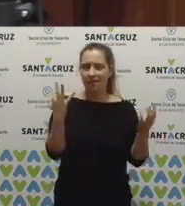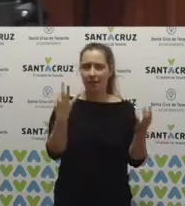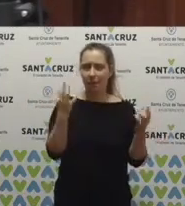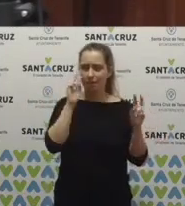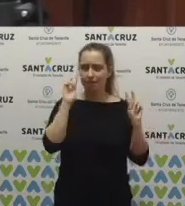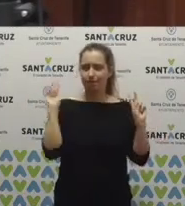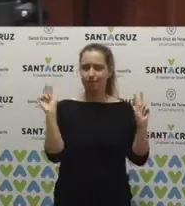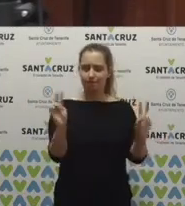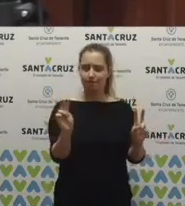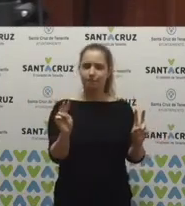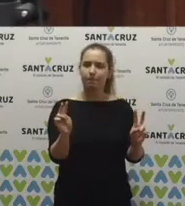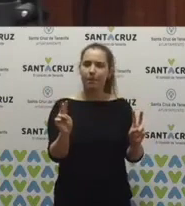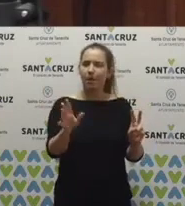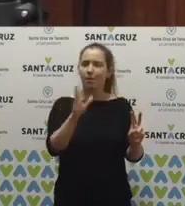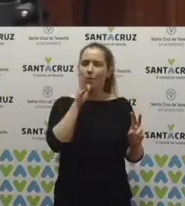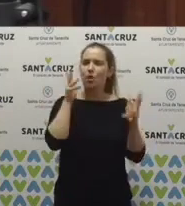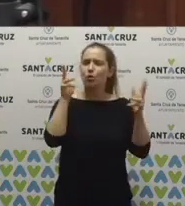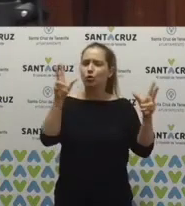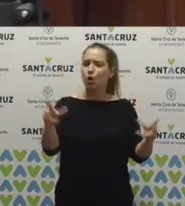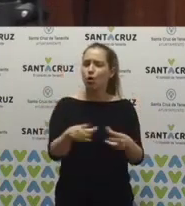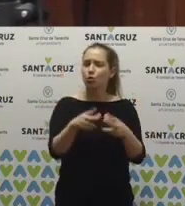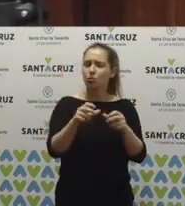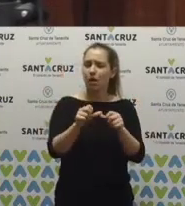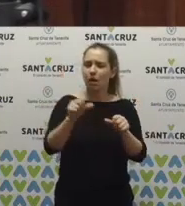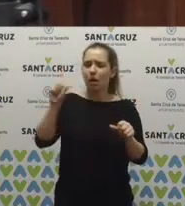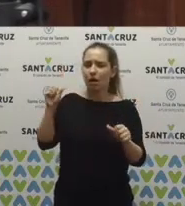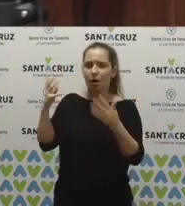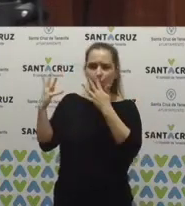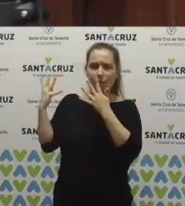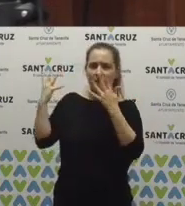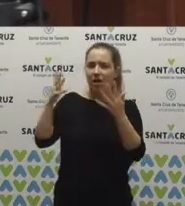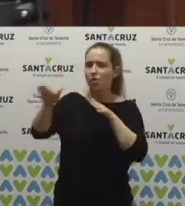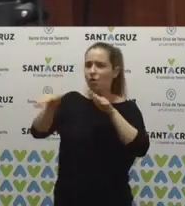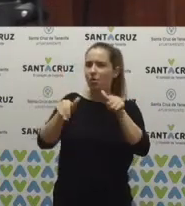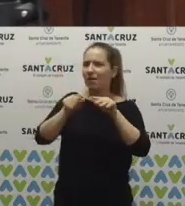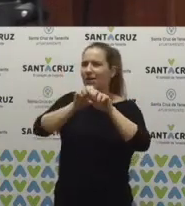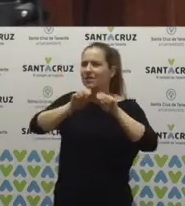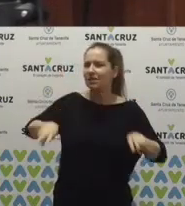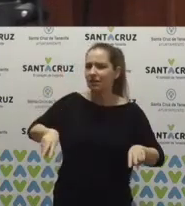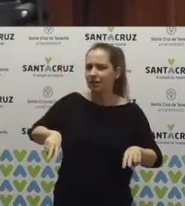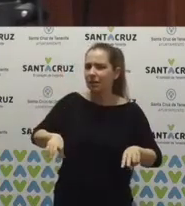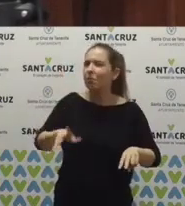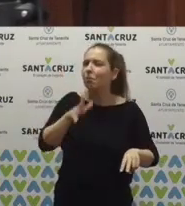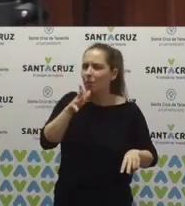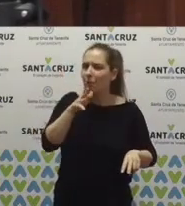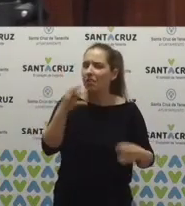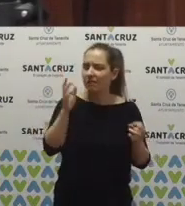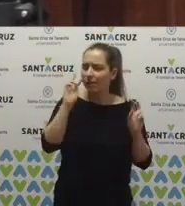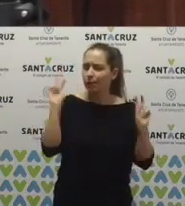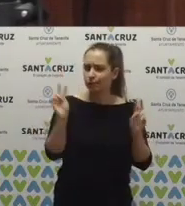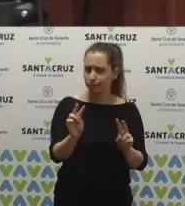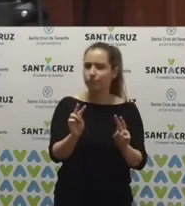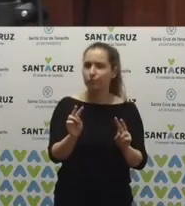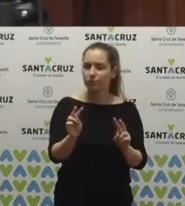ese consejo social lleva nueve años sin convocarse y sí creo que que